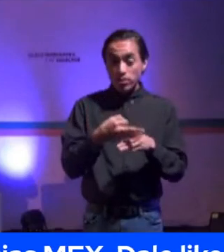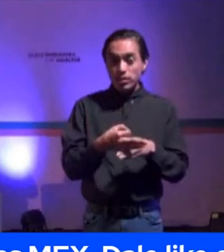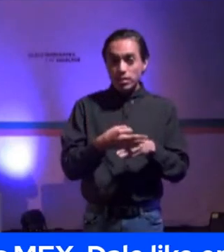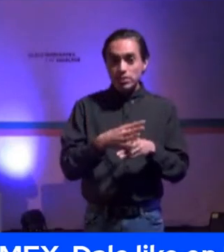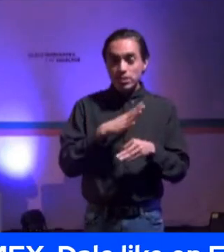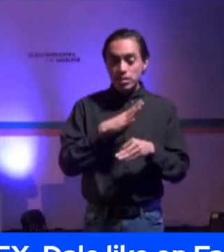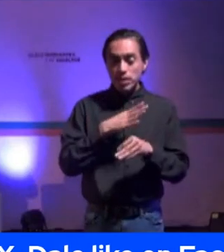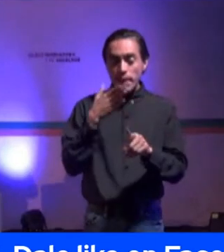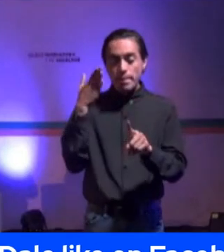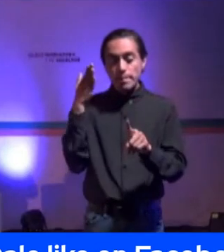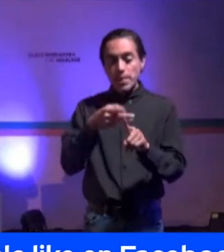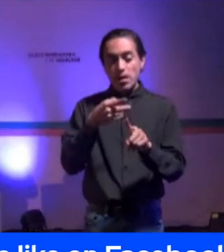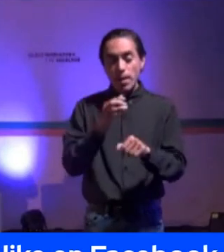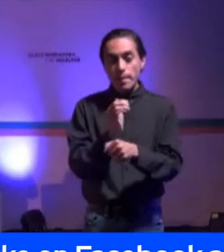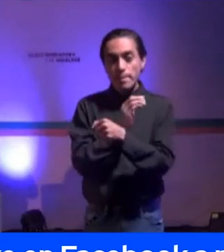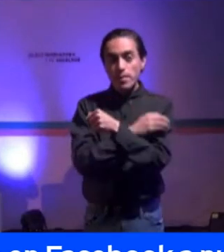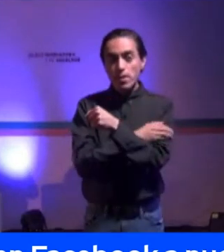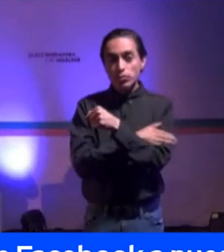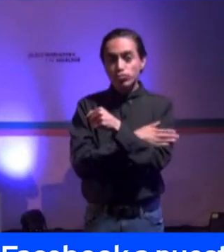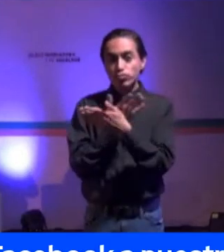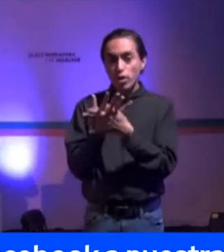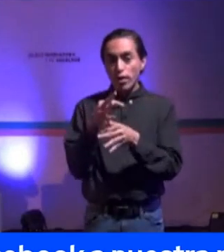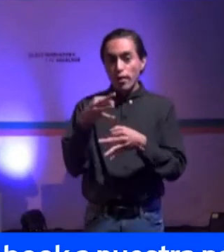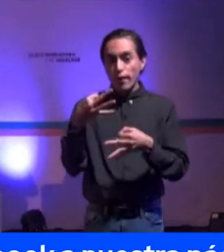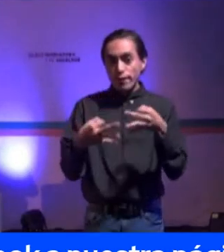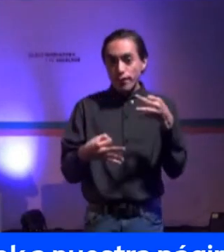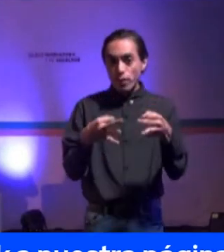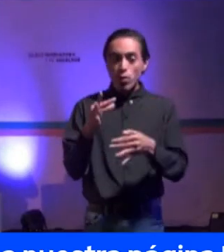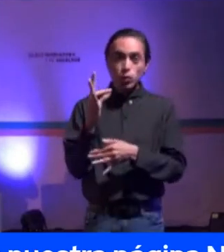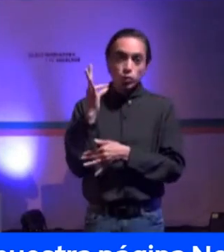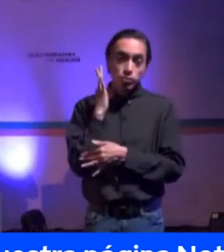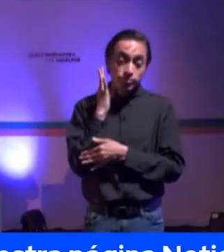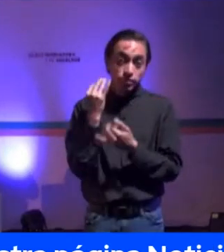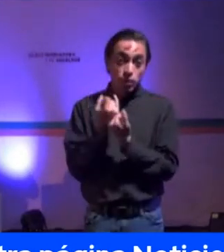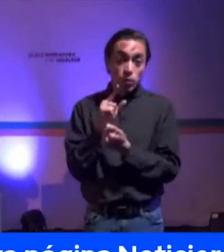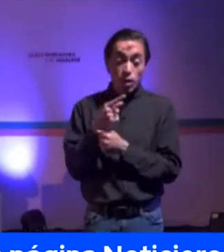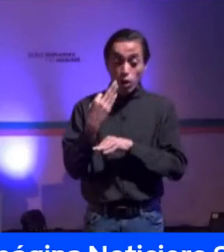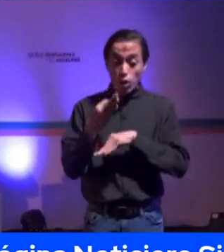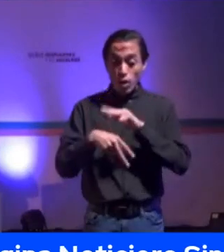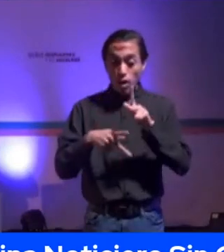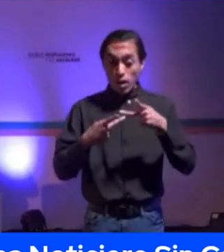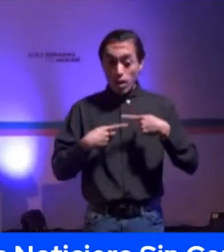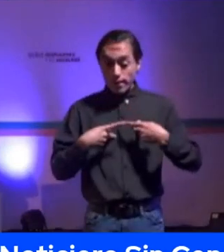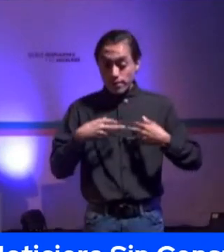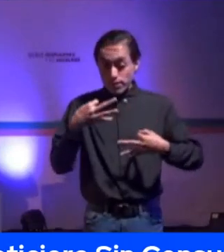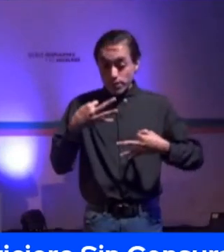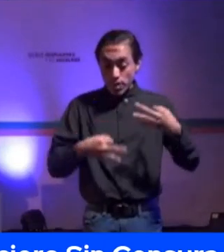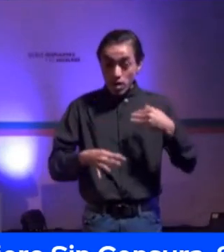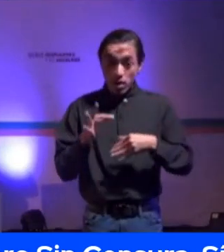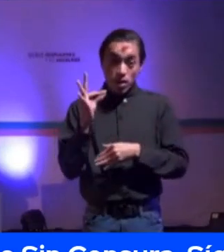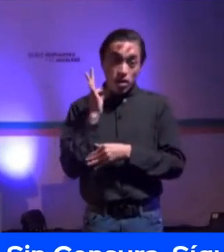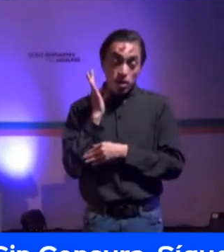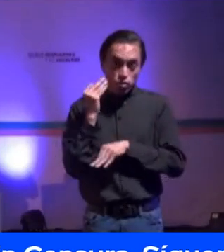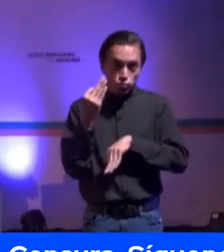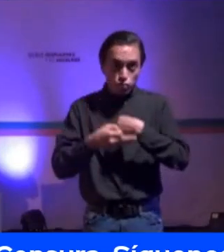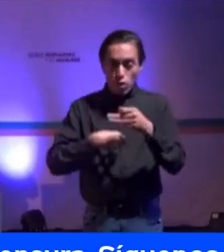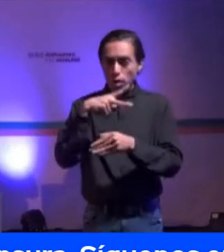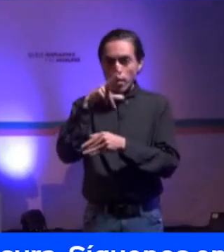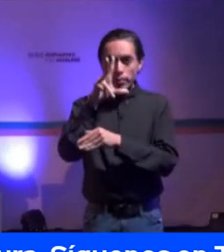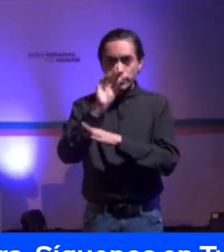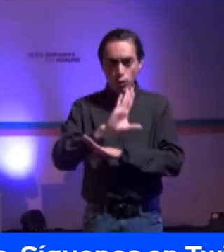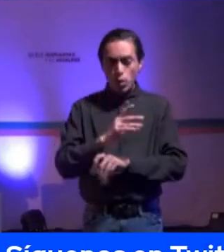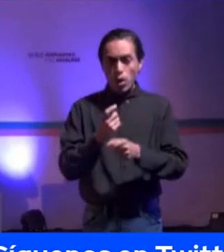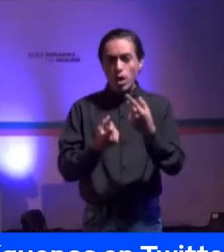Poder Judicial y para las fiscalías. No todos los jueces, ni todos los magistrados, ni todos los ministros, ni todos